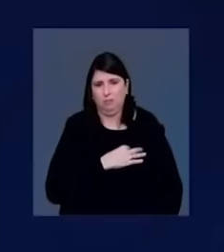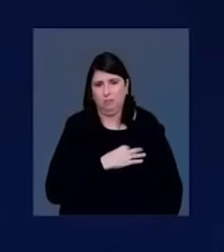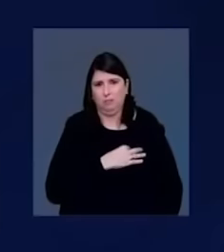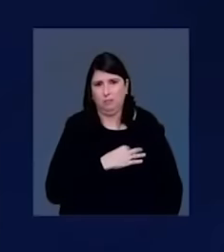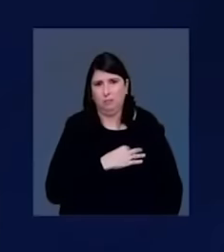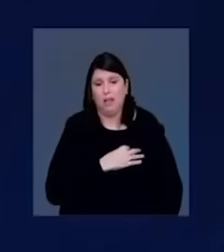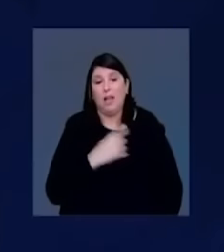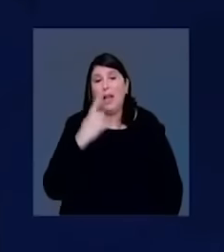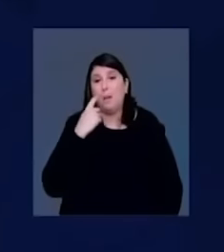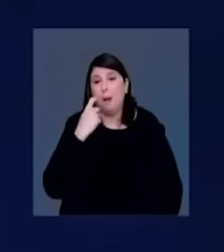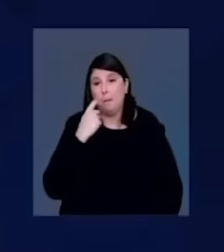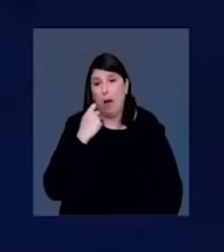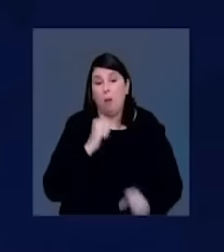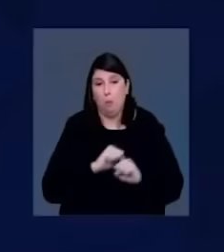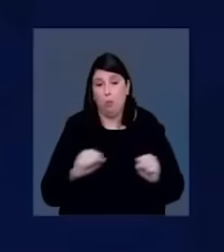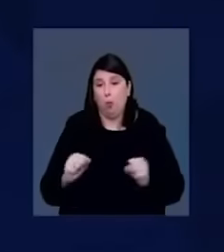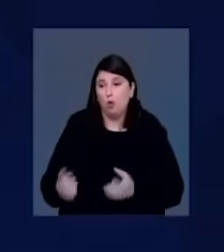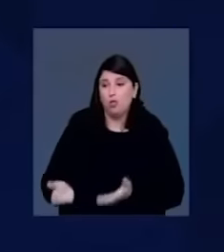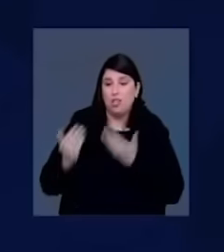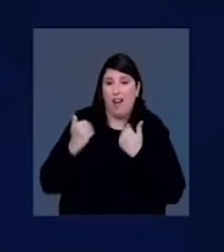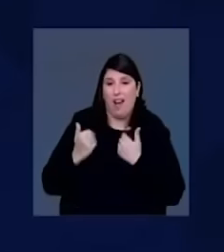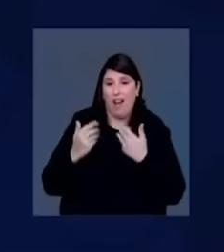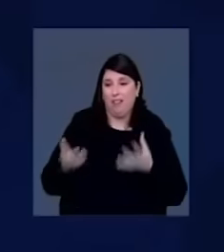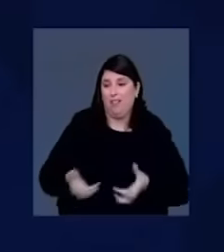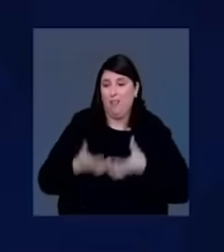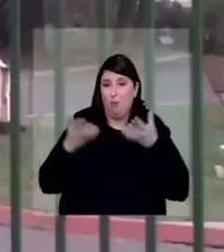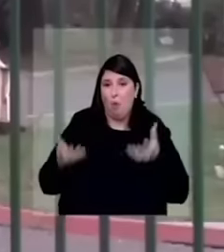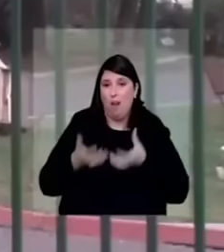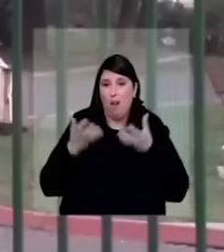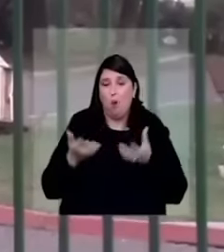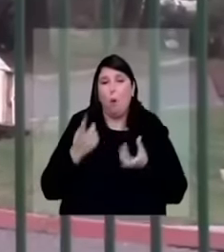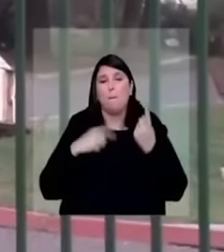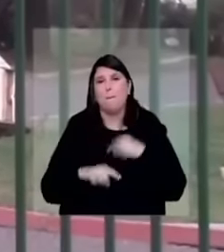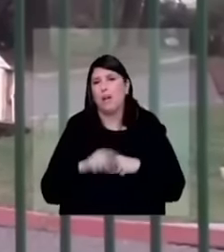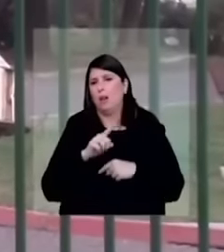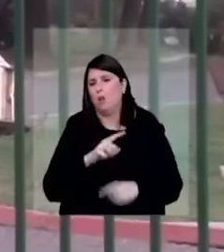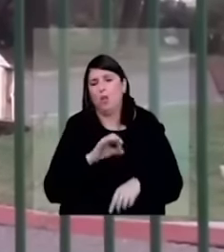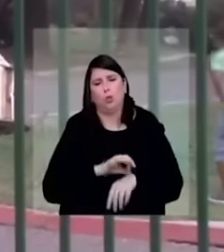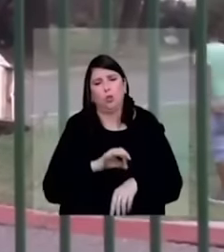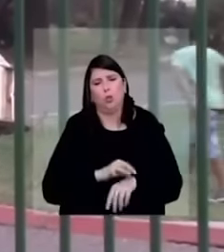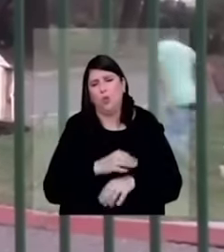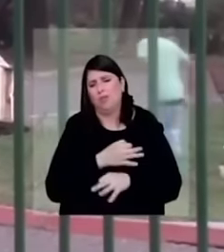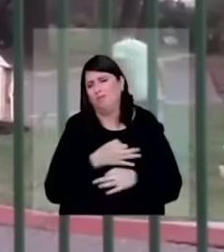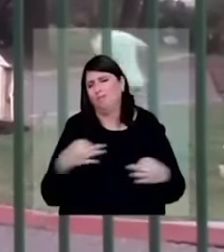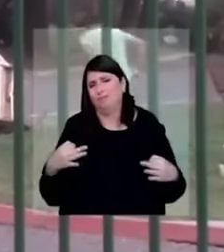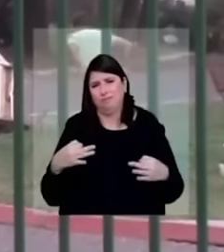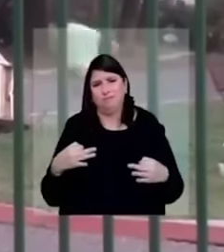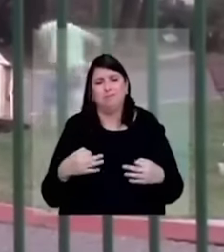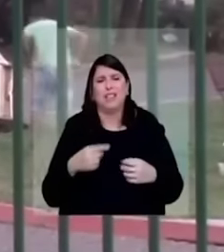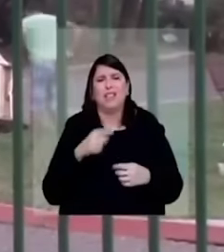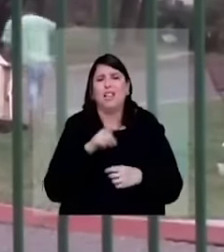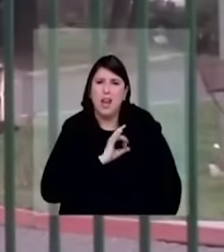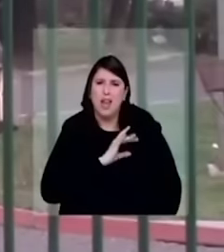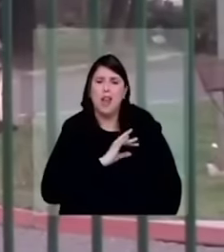llama, la doctora le dio la vida. Hicieron una intervención con una máquina que era holandesa, con un laboratorio holandés, con un